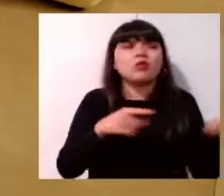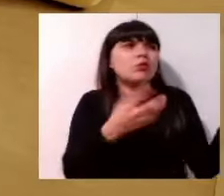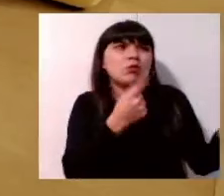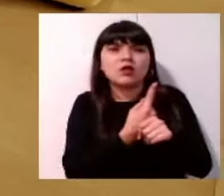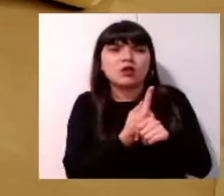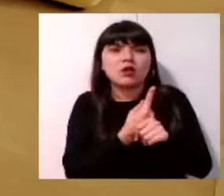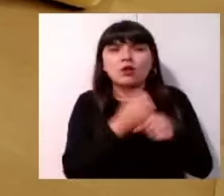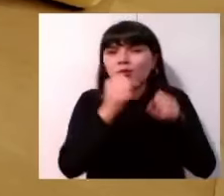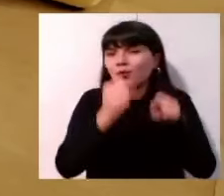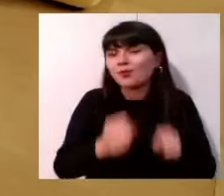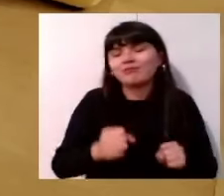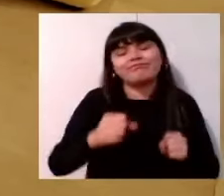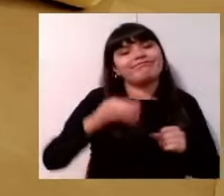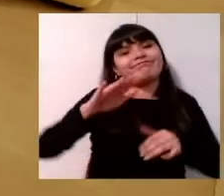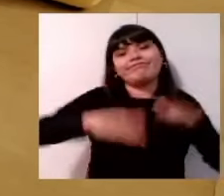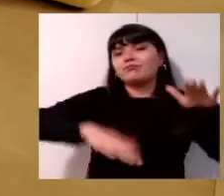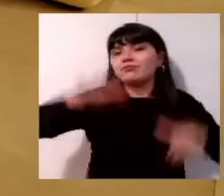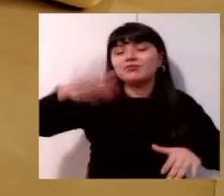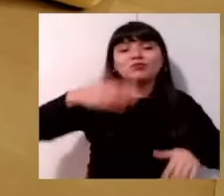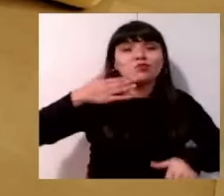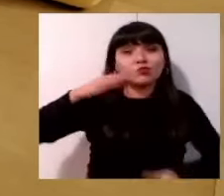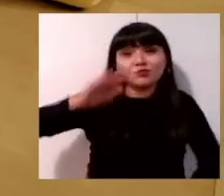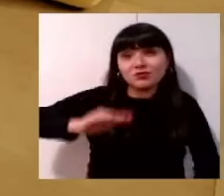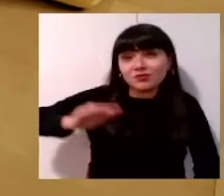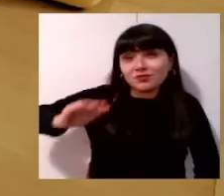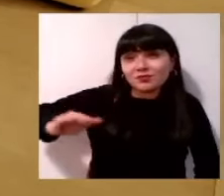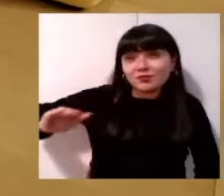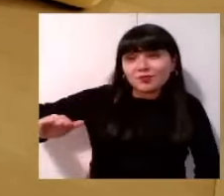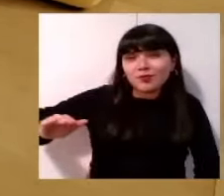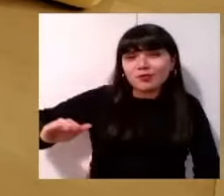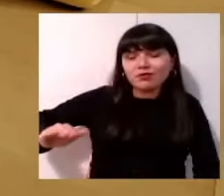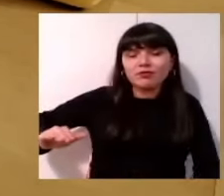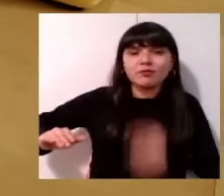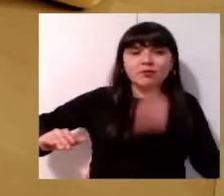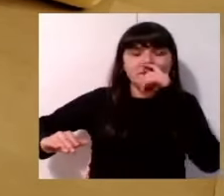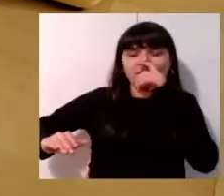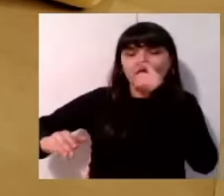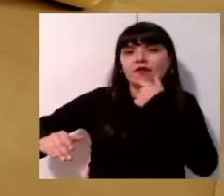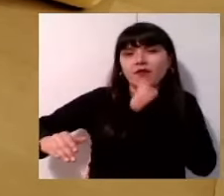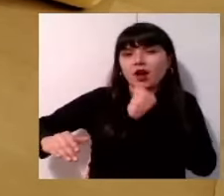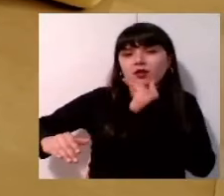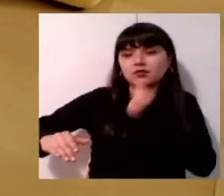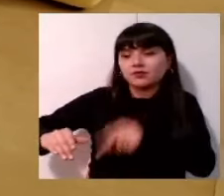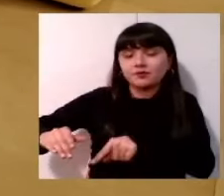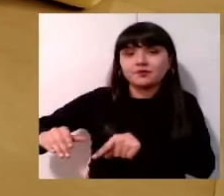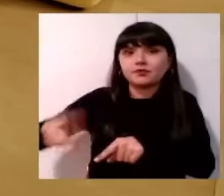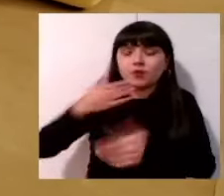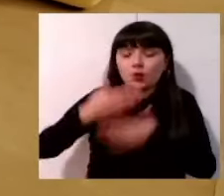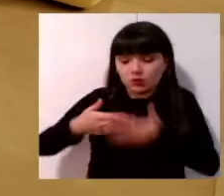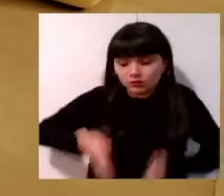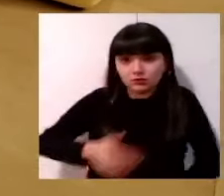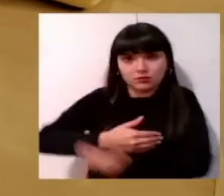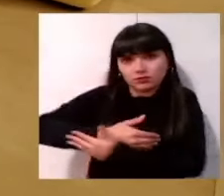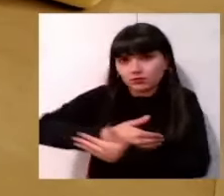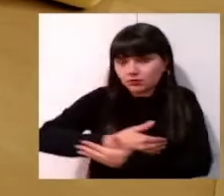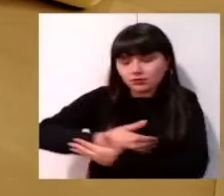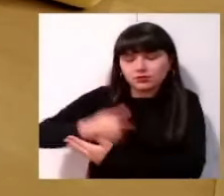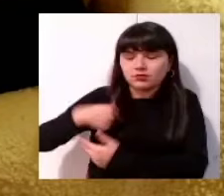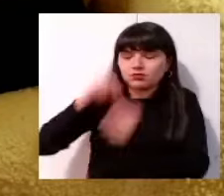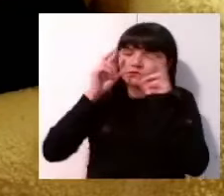Es variable, por ejemplo, los más chiquititos pueden dormir fácilmente, bueno, los recién nacidos obviamente duermen mucho de día, pero ya